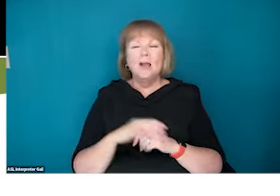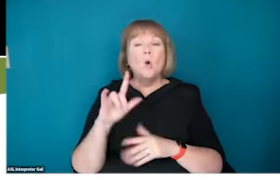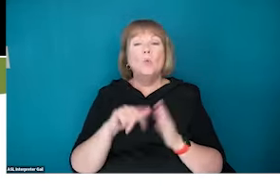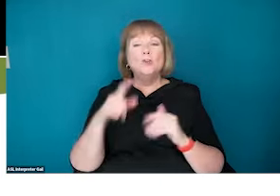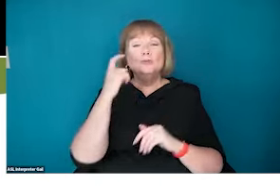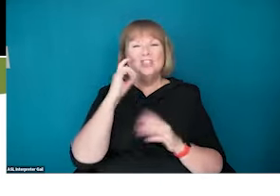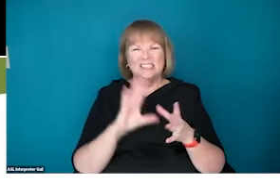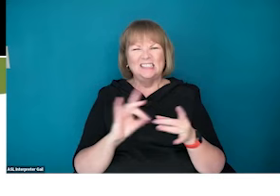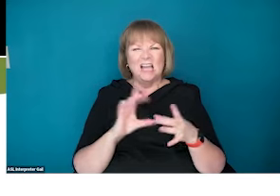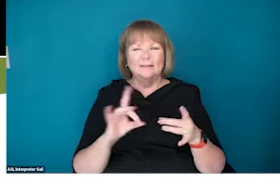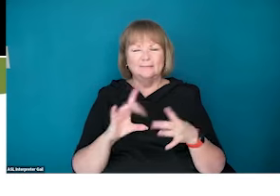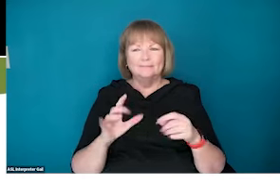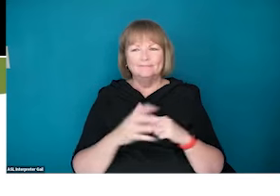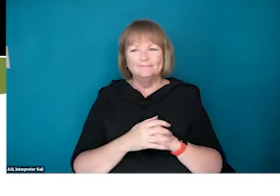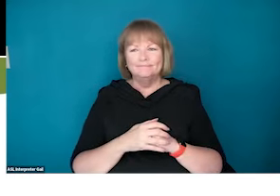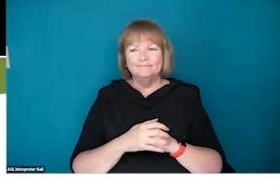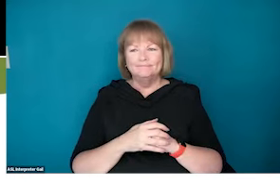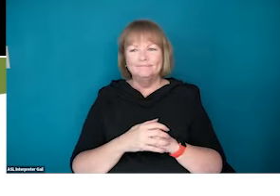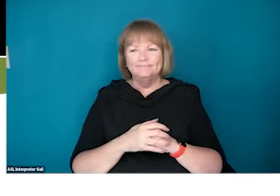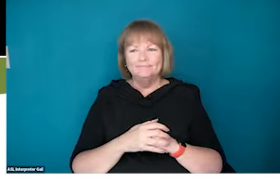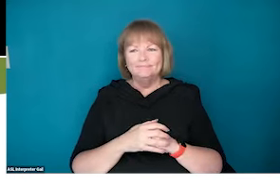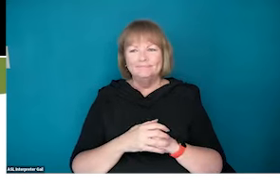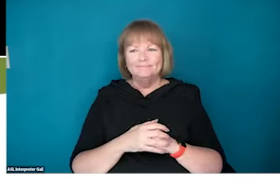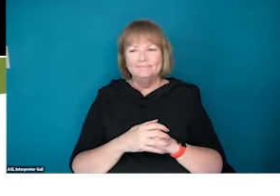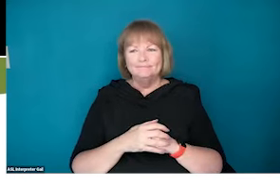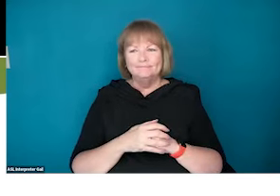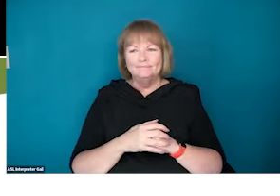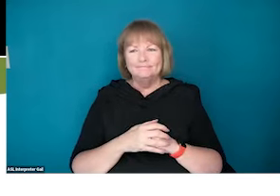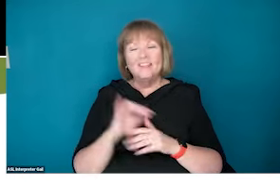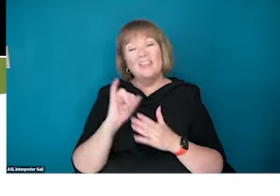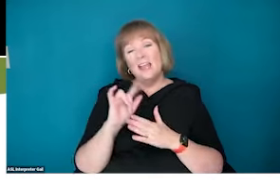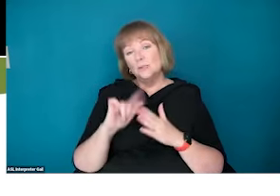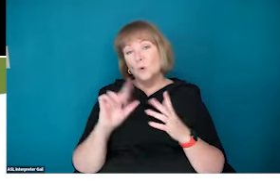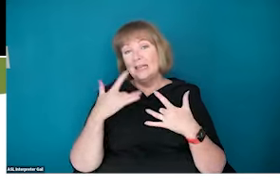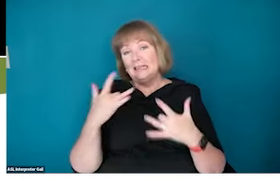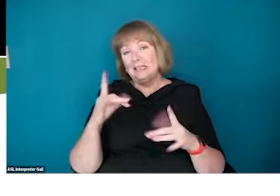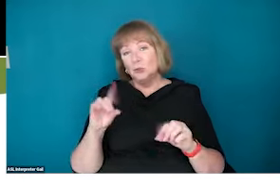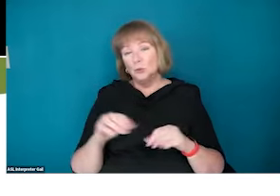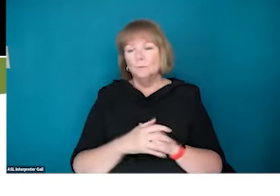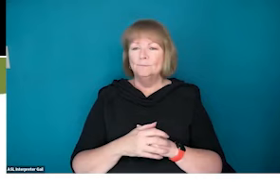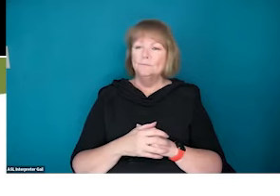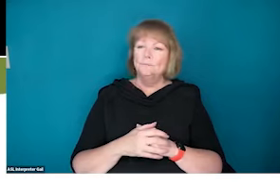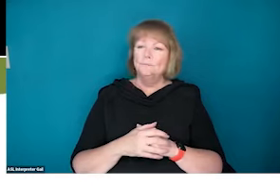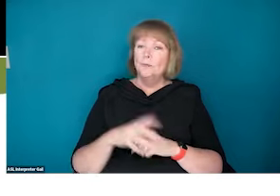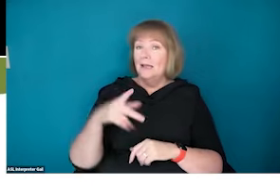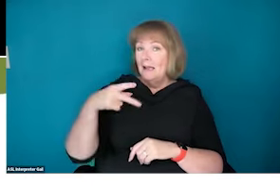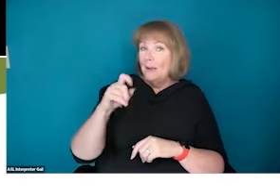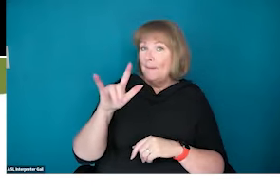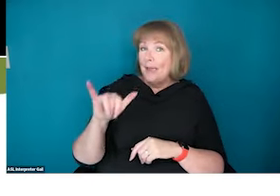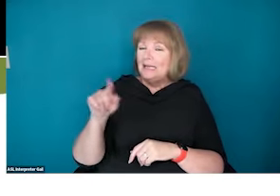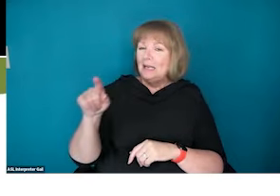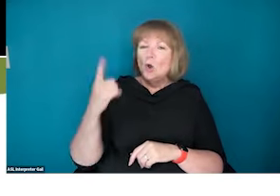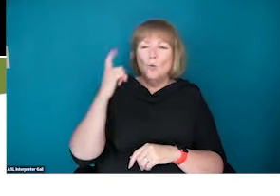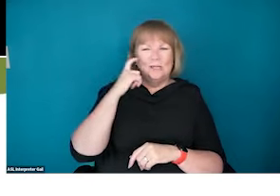Esto es lo primero que él diga, dice cuando llega a una cita al doctor o al